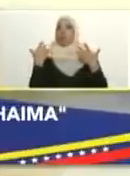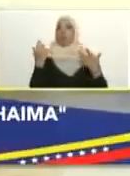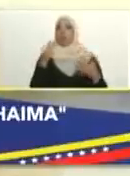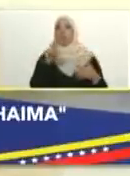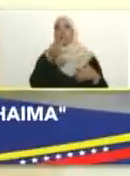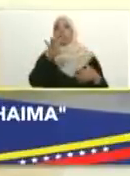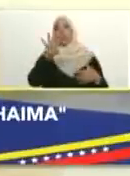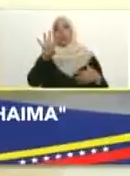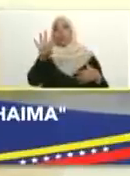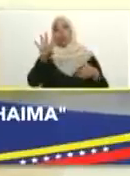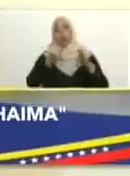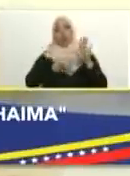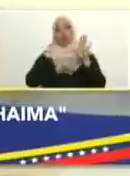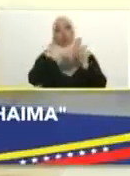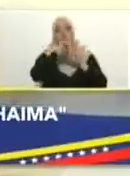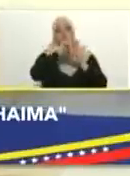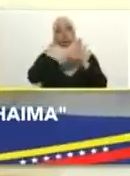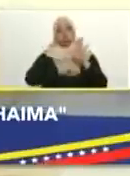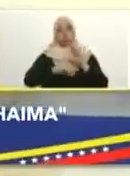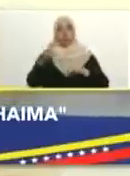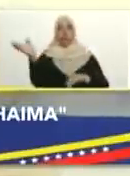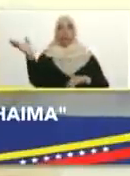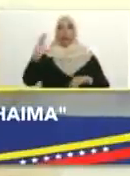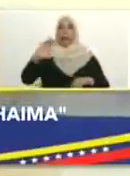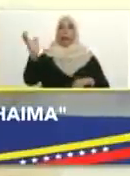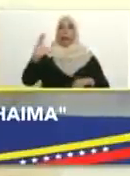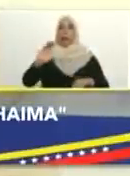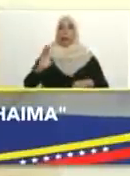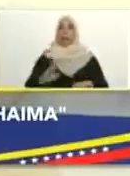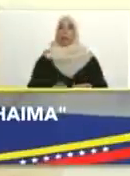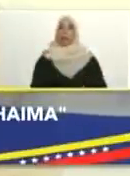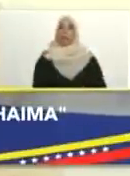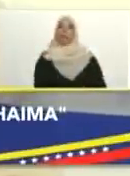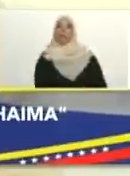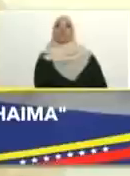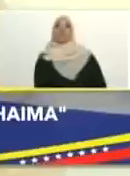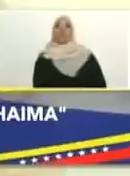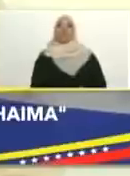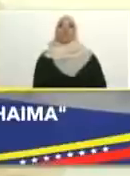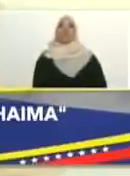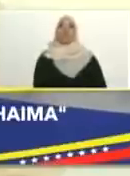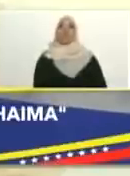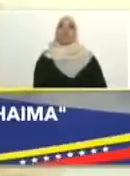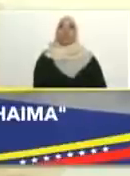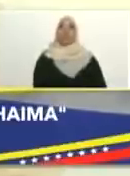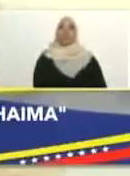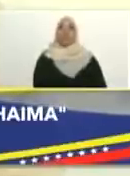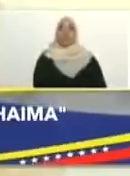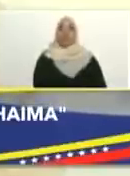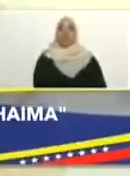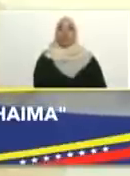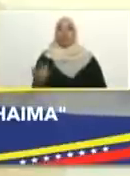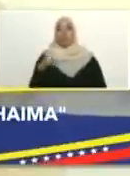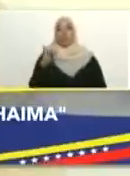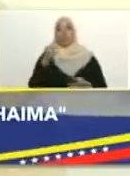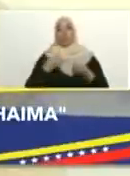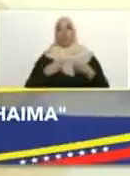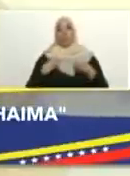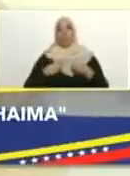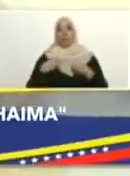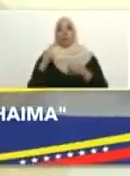grados. ¡Caraca! Me dice uno de los edecanes que vive en